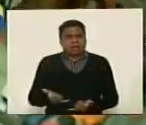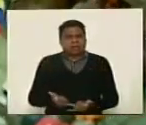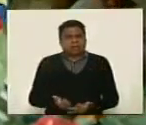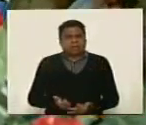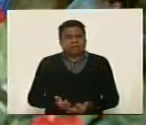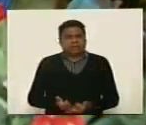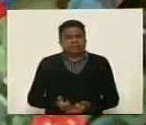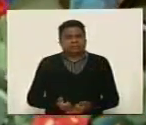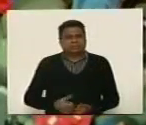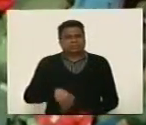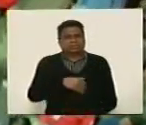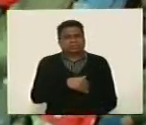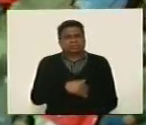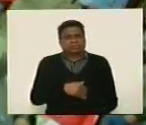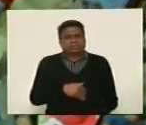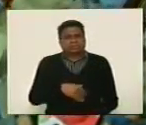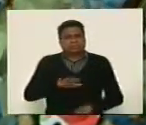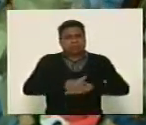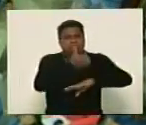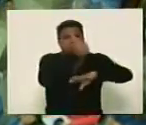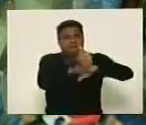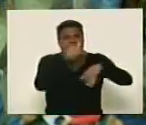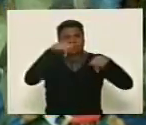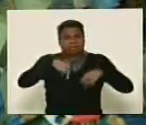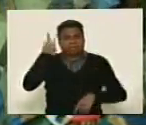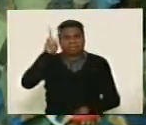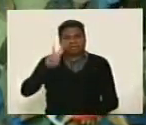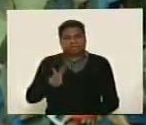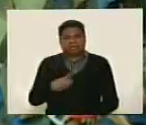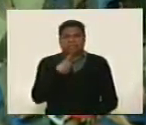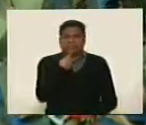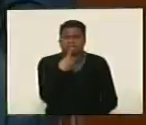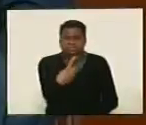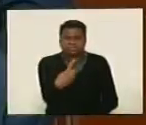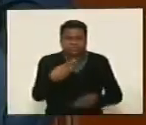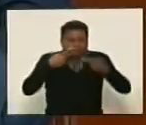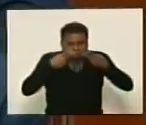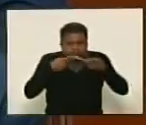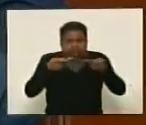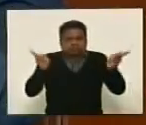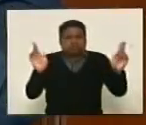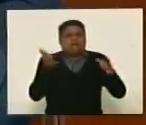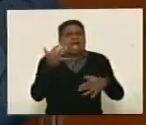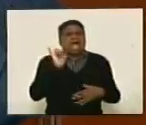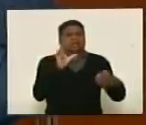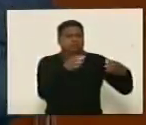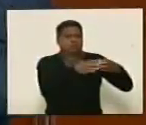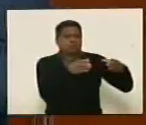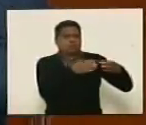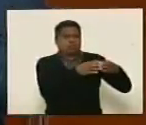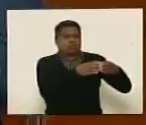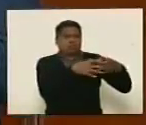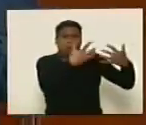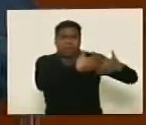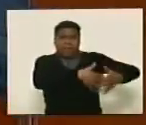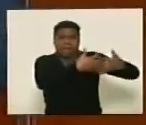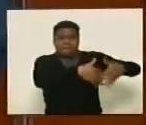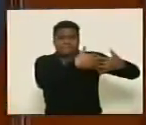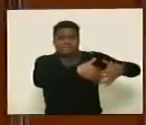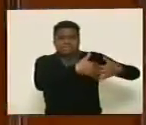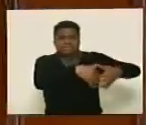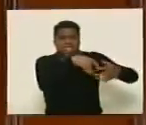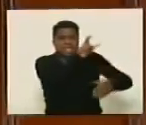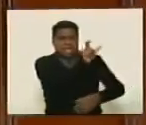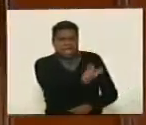Integración Empresarial Bolivariano de Venezuela, anunciar de que hay un equipo de inversionistas que están dispuestos